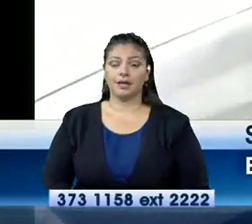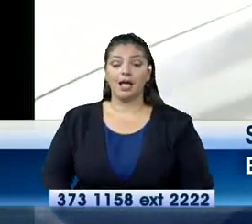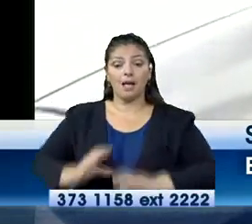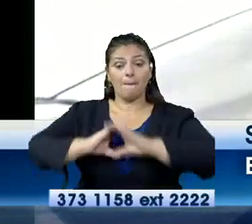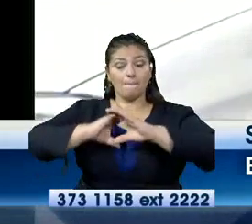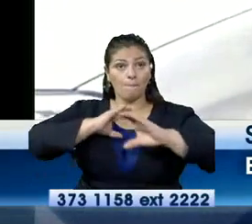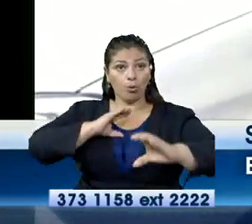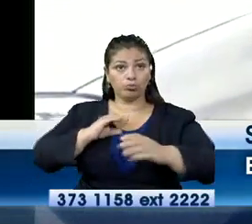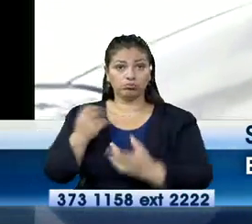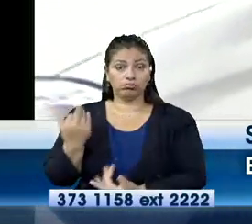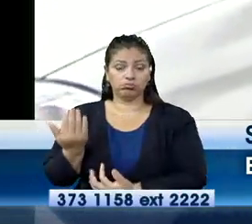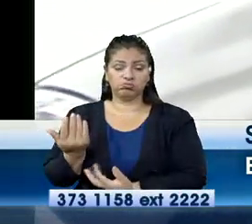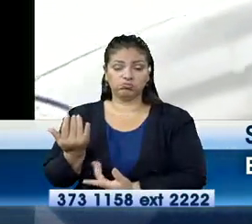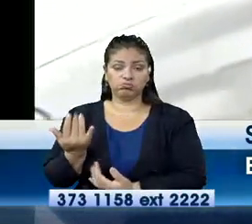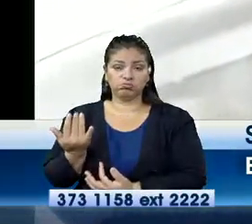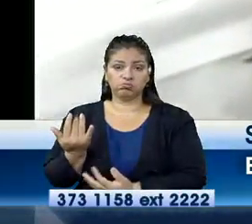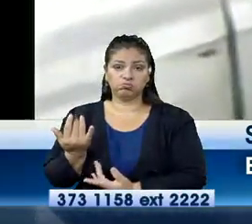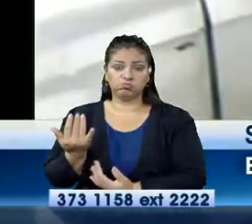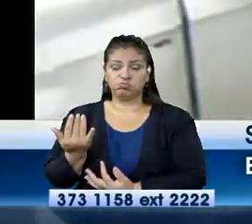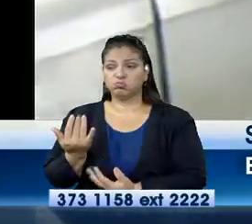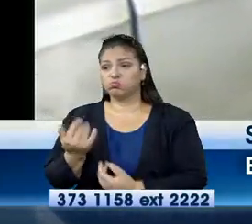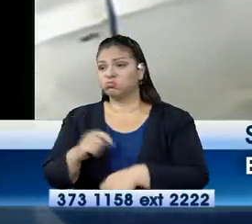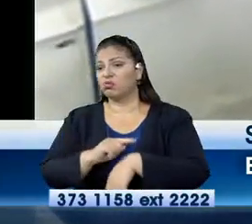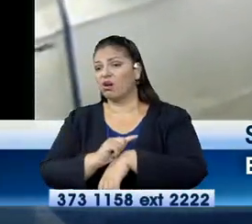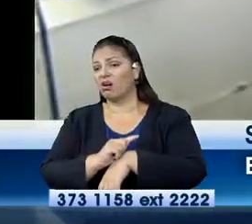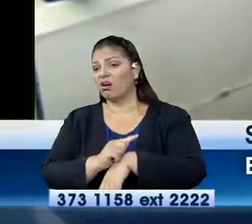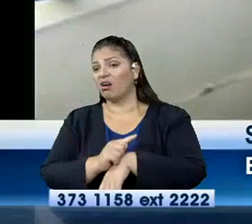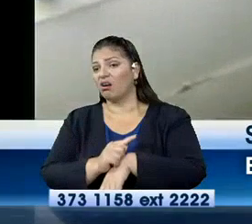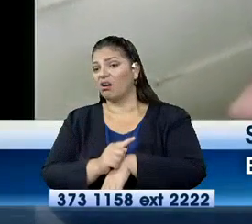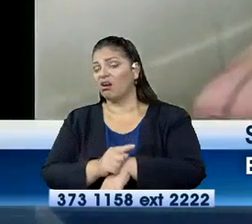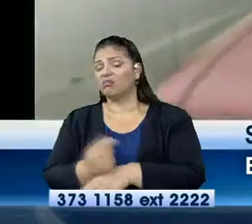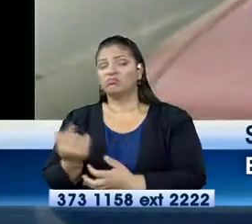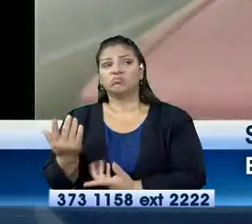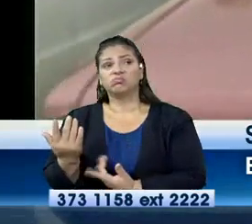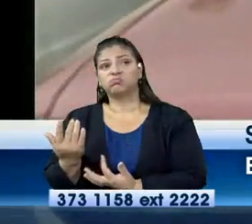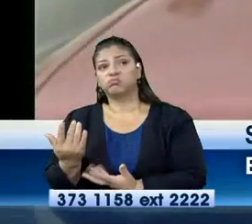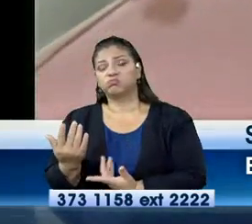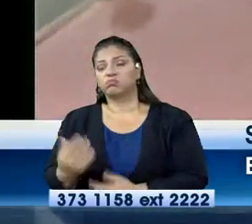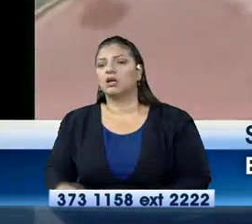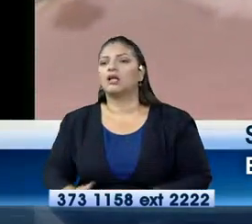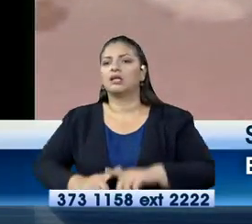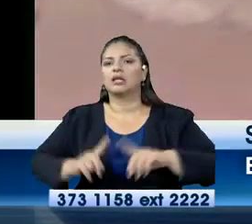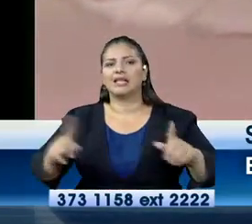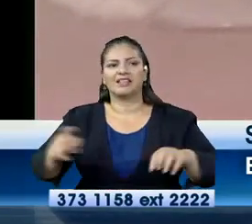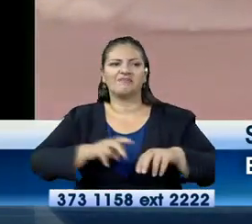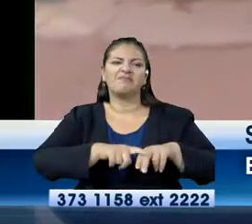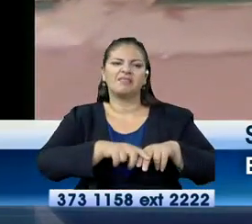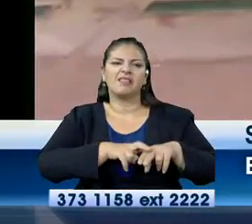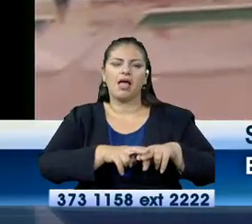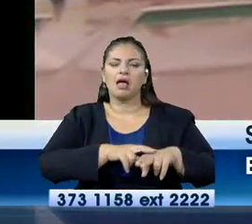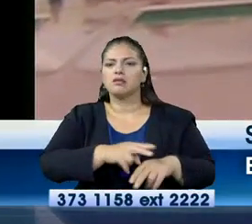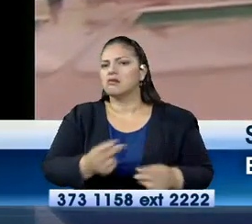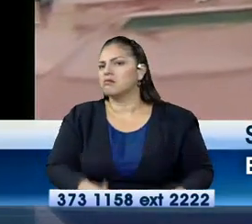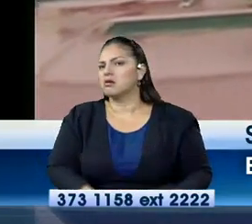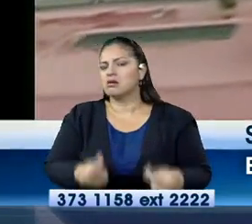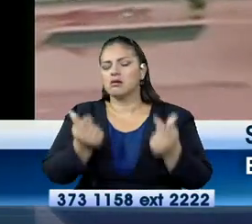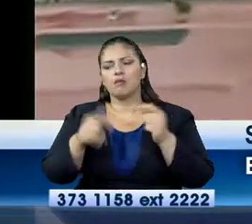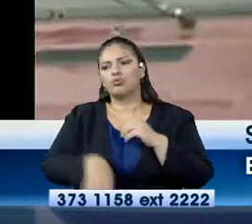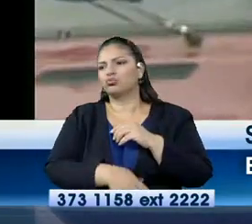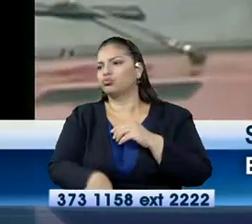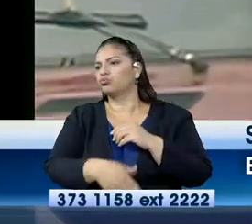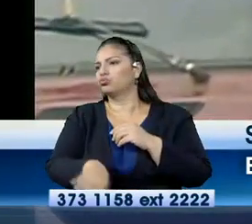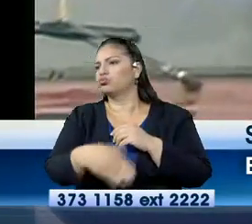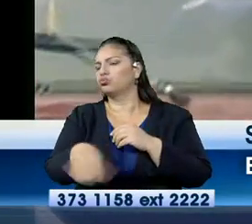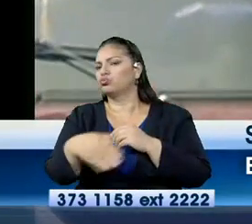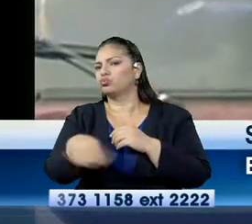carros, ya pues la facilidad más rápido. Un poco más de comodidad, tal vez. Claro, por